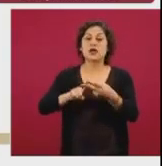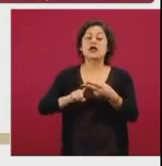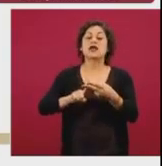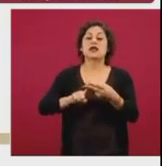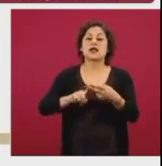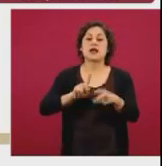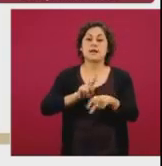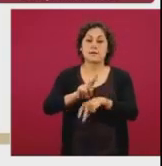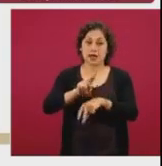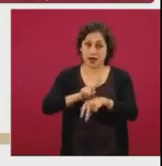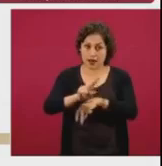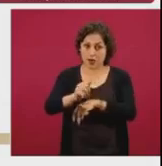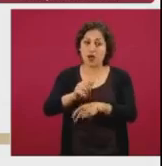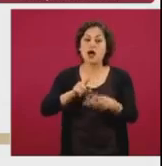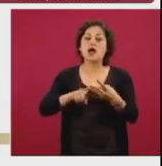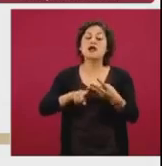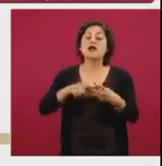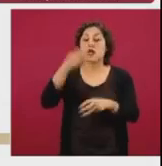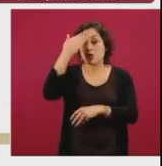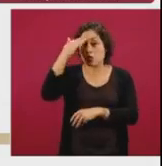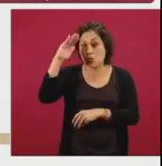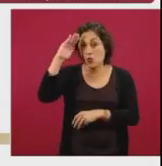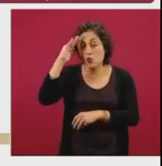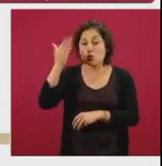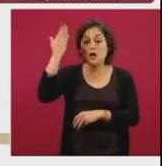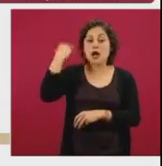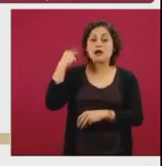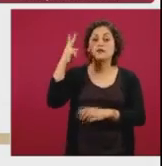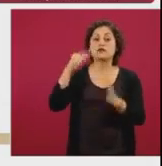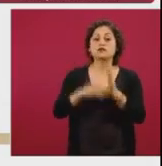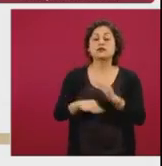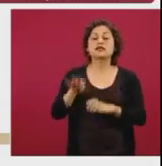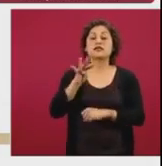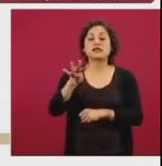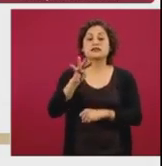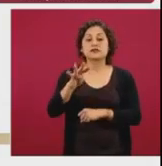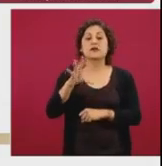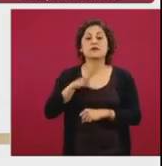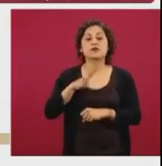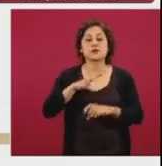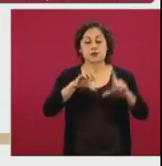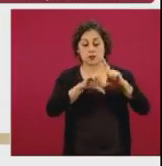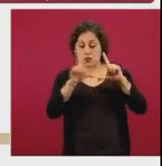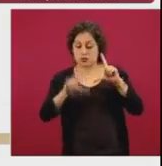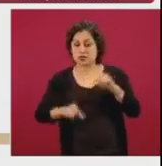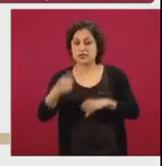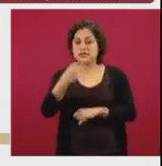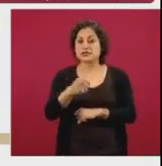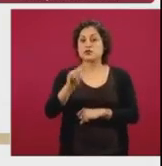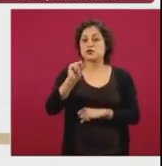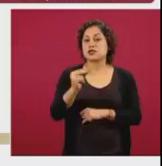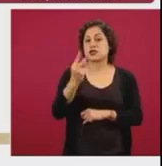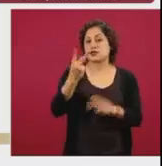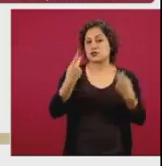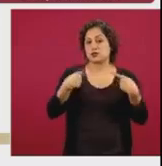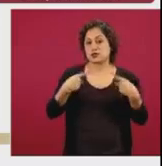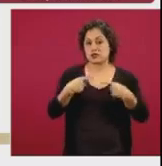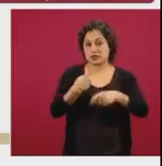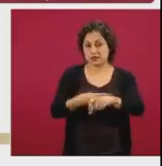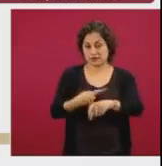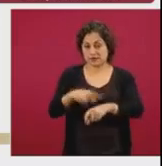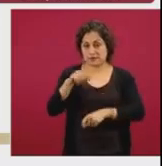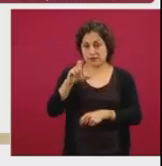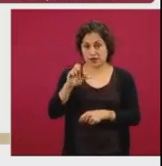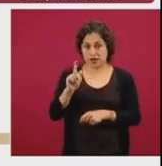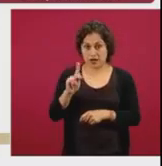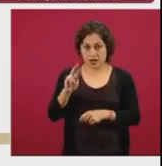Cuba. Nosotros en 2019 tuvimos 182 casos a nivel nacional nuevos de lepra en cualquiera